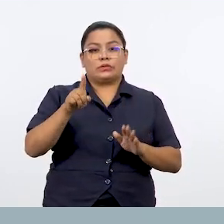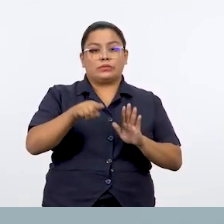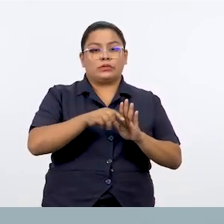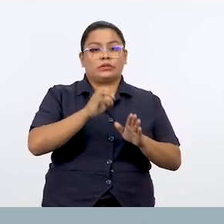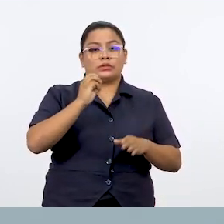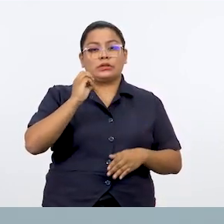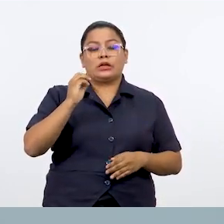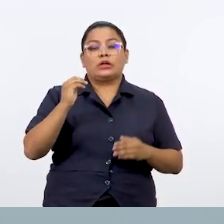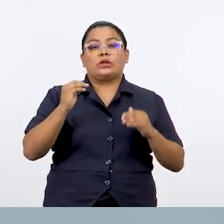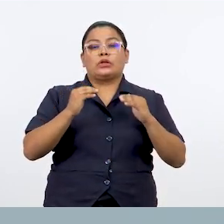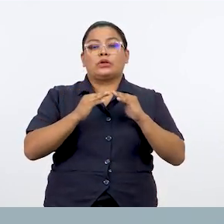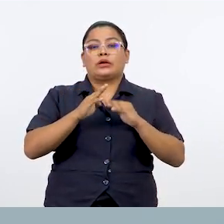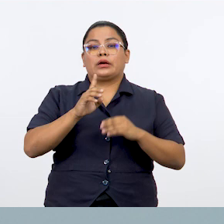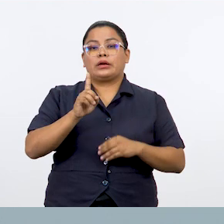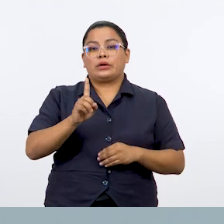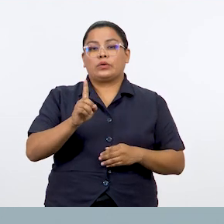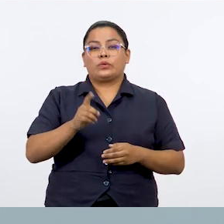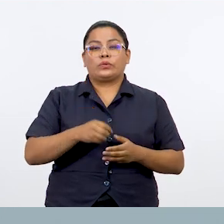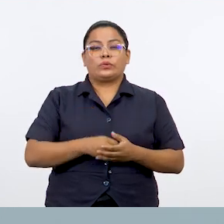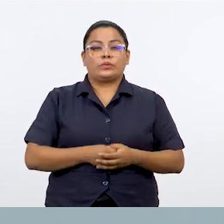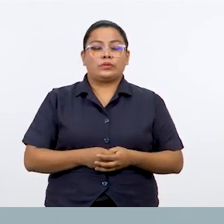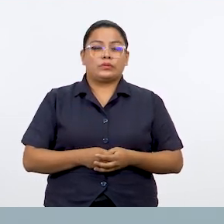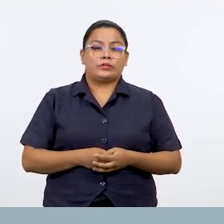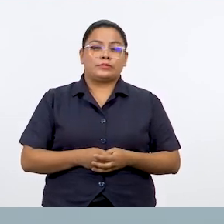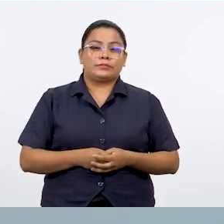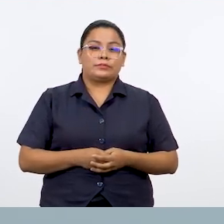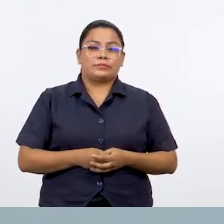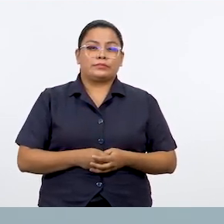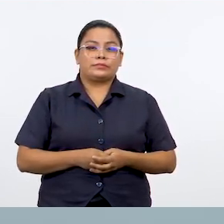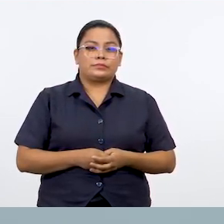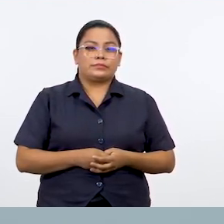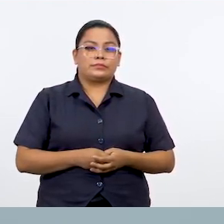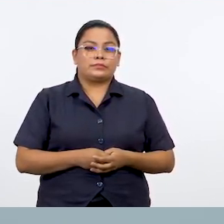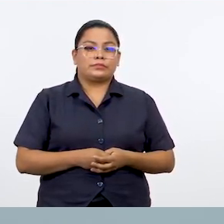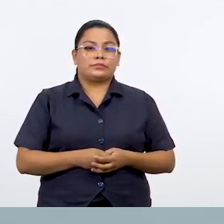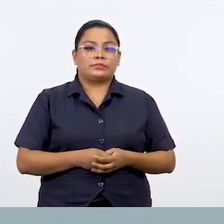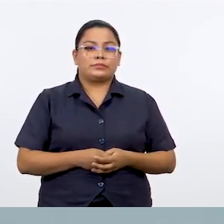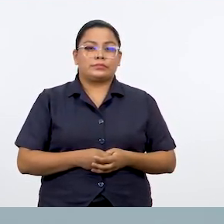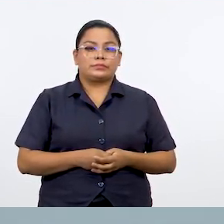1 menos 0 nos da 1.